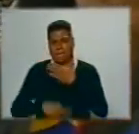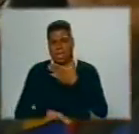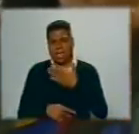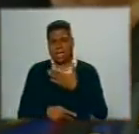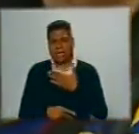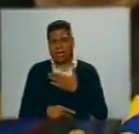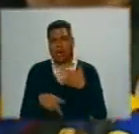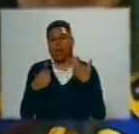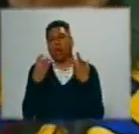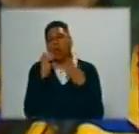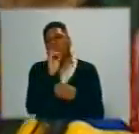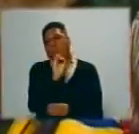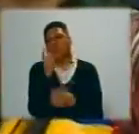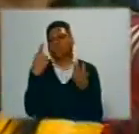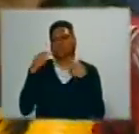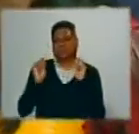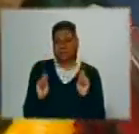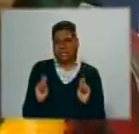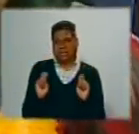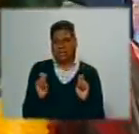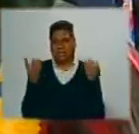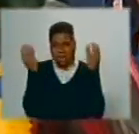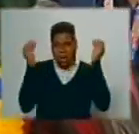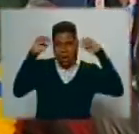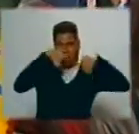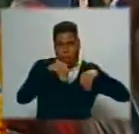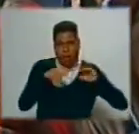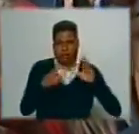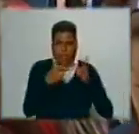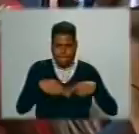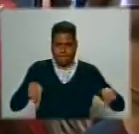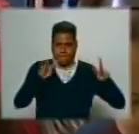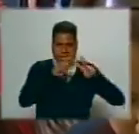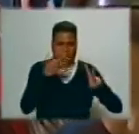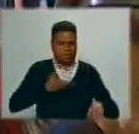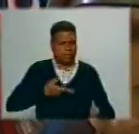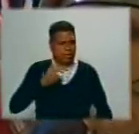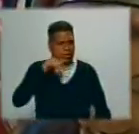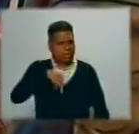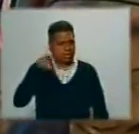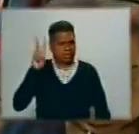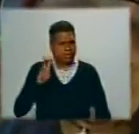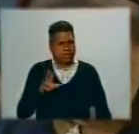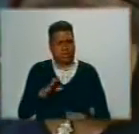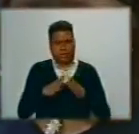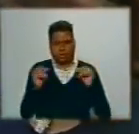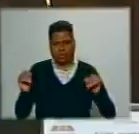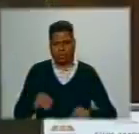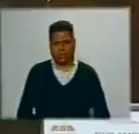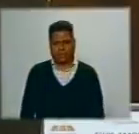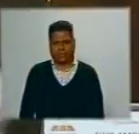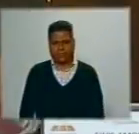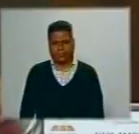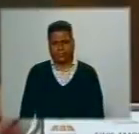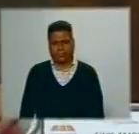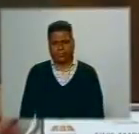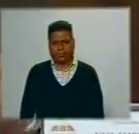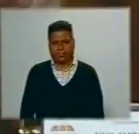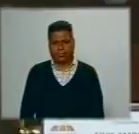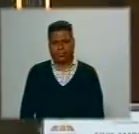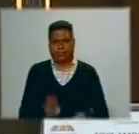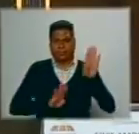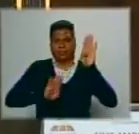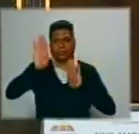o tratados y convenios válidamente suscritos por la República. Es todo, presidente. Las y los constituyentes que estén de